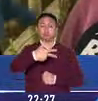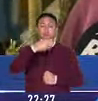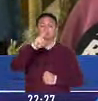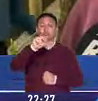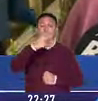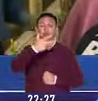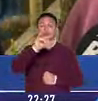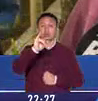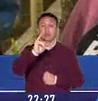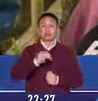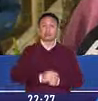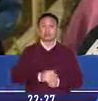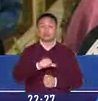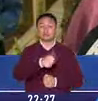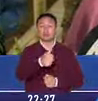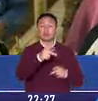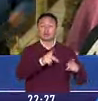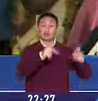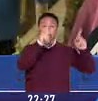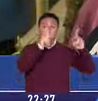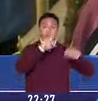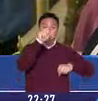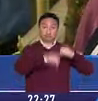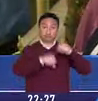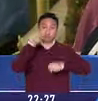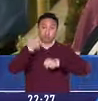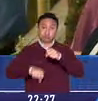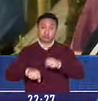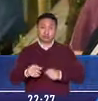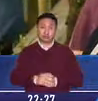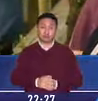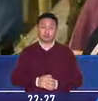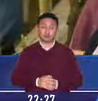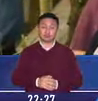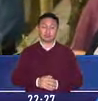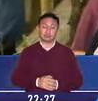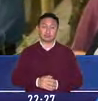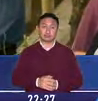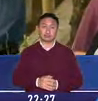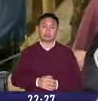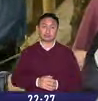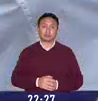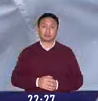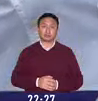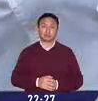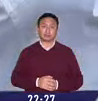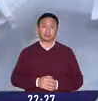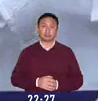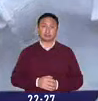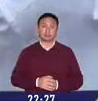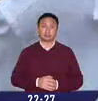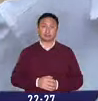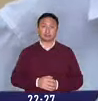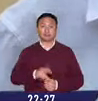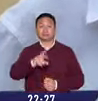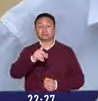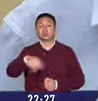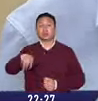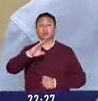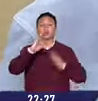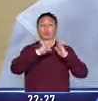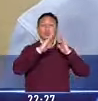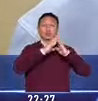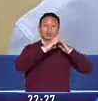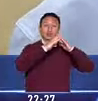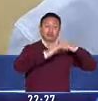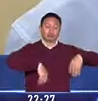también otro puente que hay, y aquí el puente de Ambocas que pasa a Loja también está muy afectado. Algunas viviendas han colapsado en